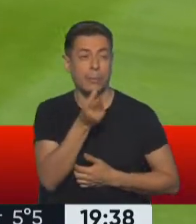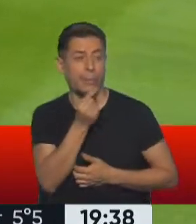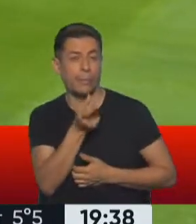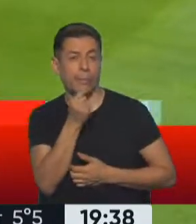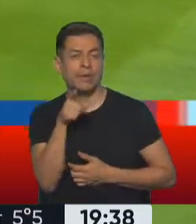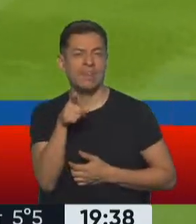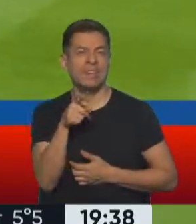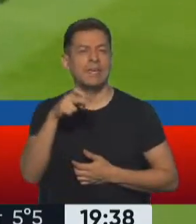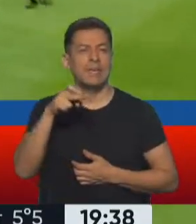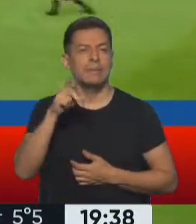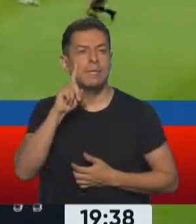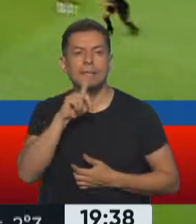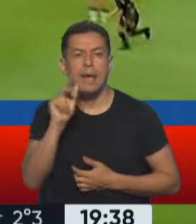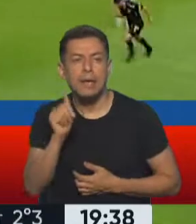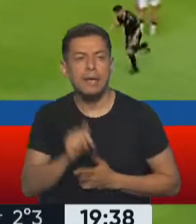Pitana, sino también Lustó.